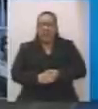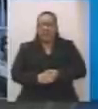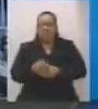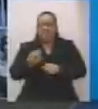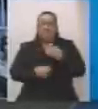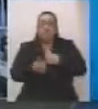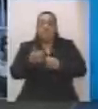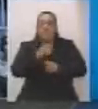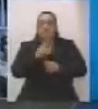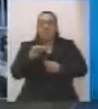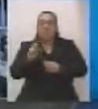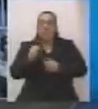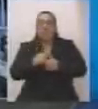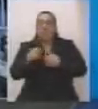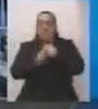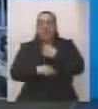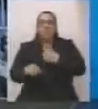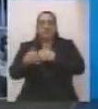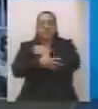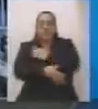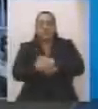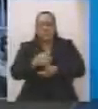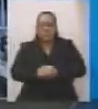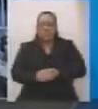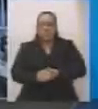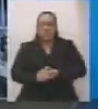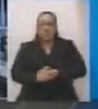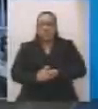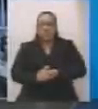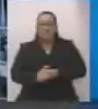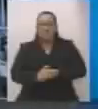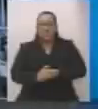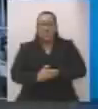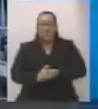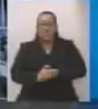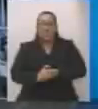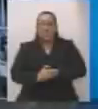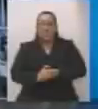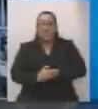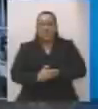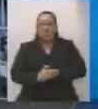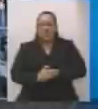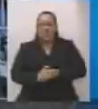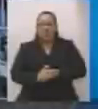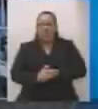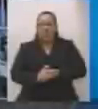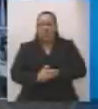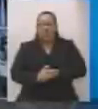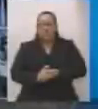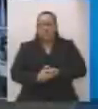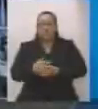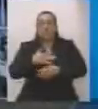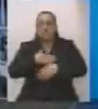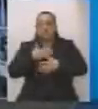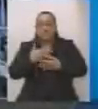importar el arroz del país pobre. Y la economía pobre puede hacer lo opuesto, puede